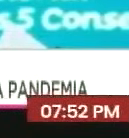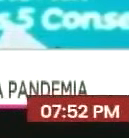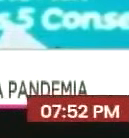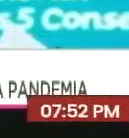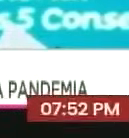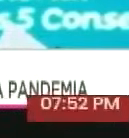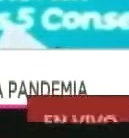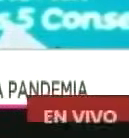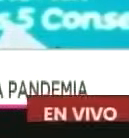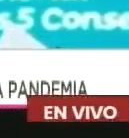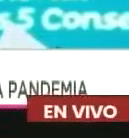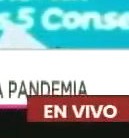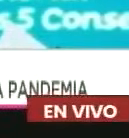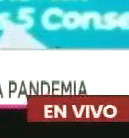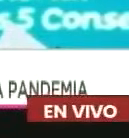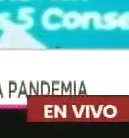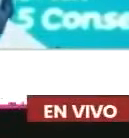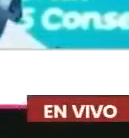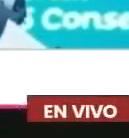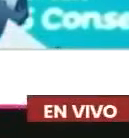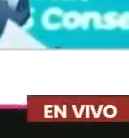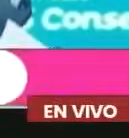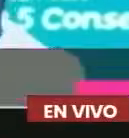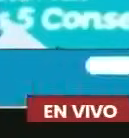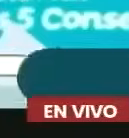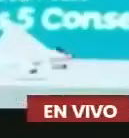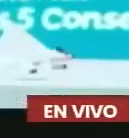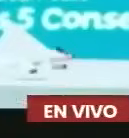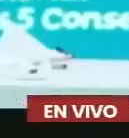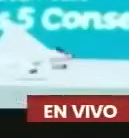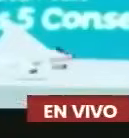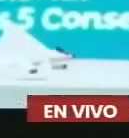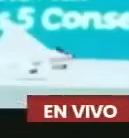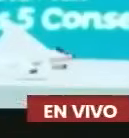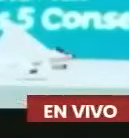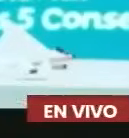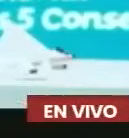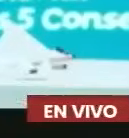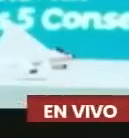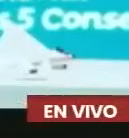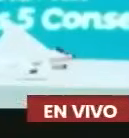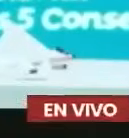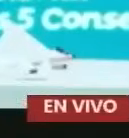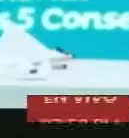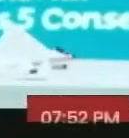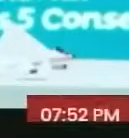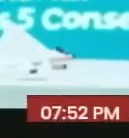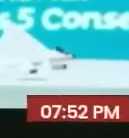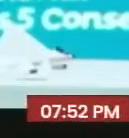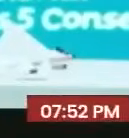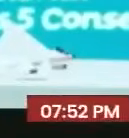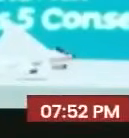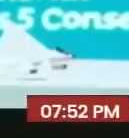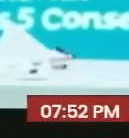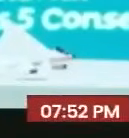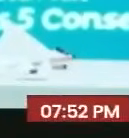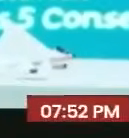en noviembre de 2021, recuerdo, levantamos, octubre de 2021, levantamos totalmente el